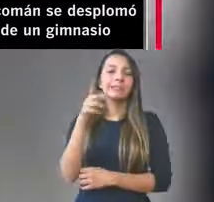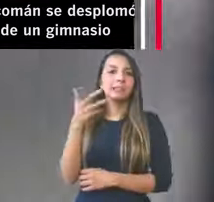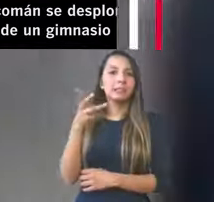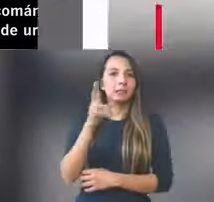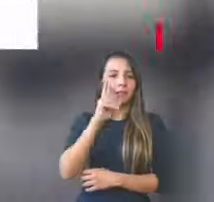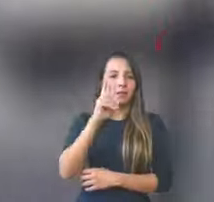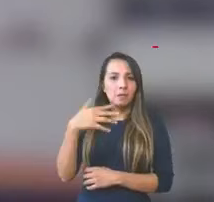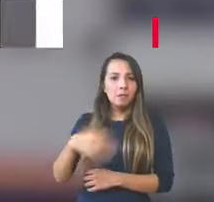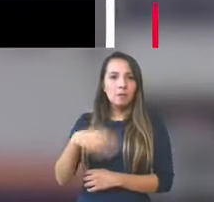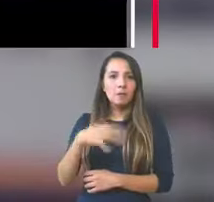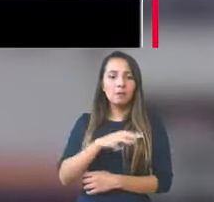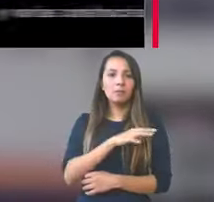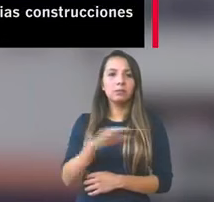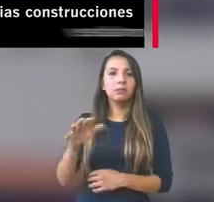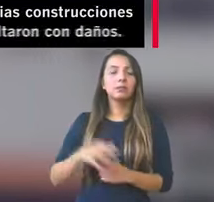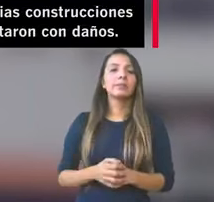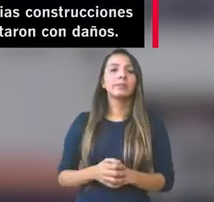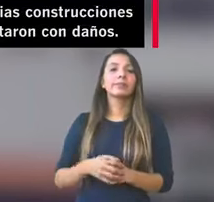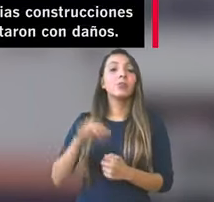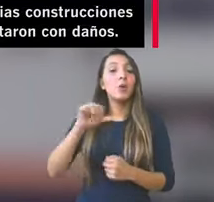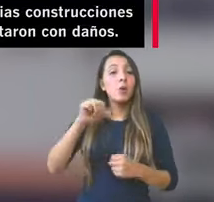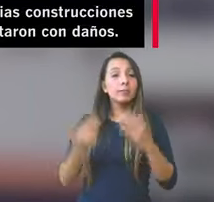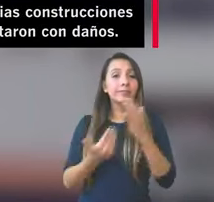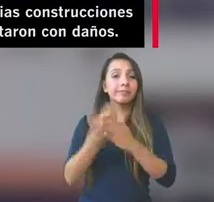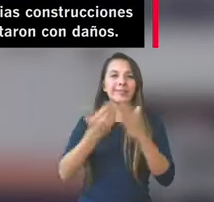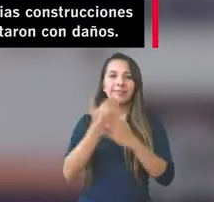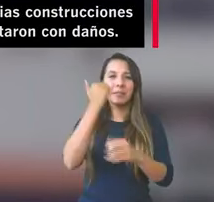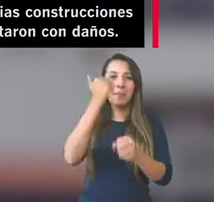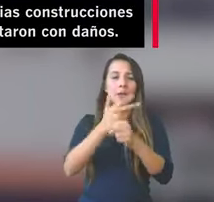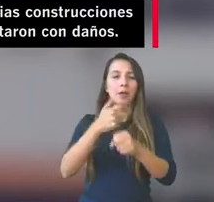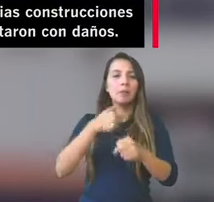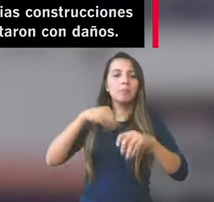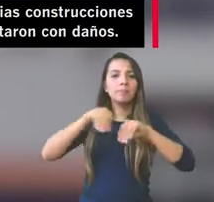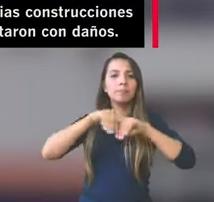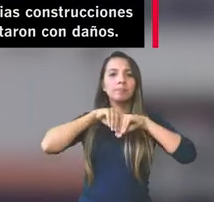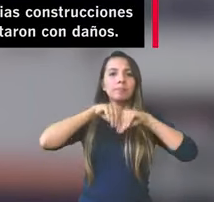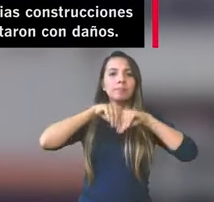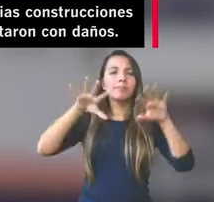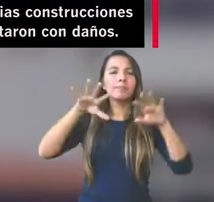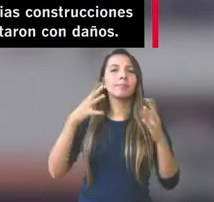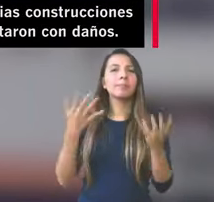Y yo en la mañana muy temprano puse una publicación